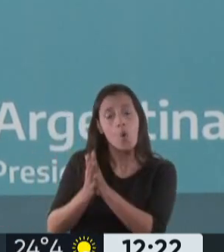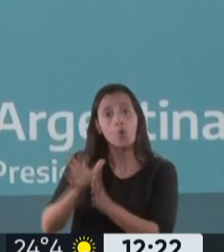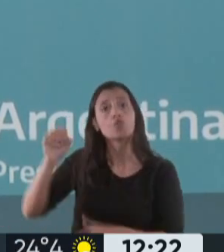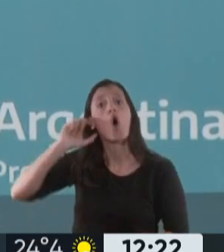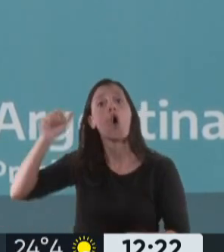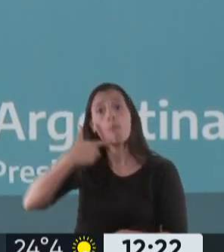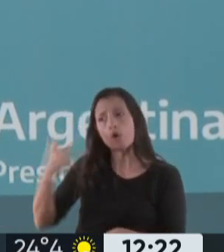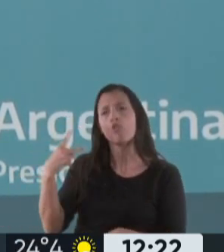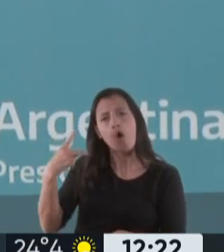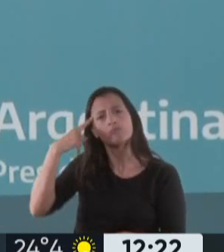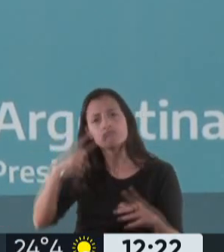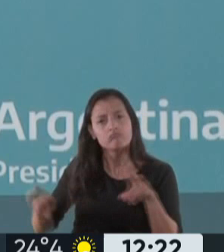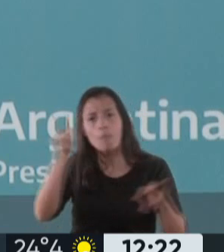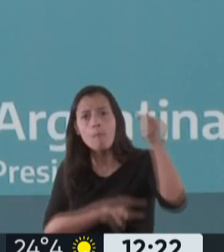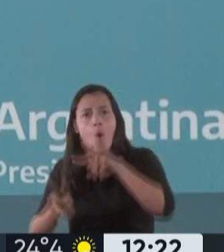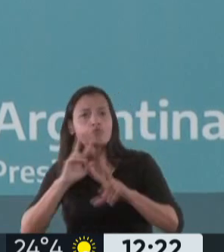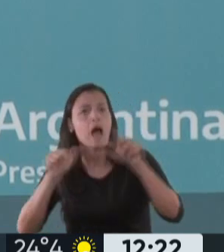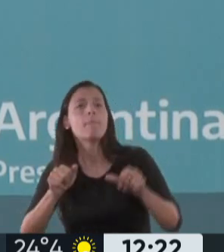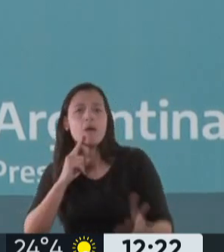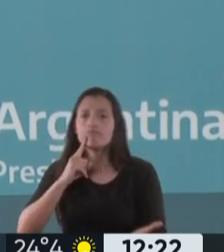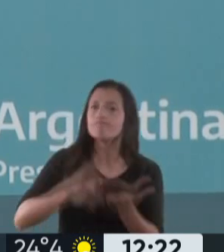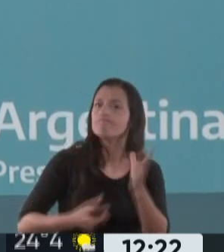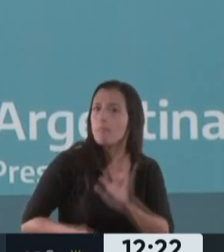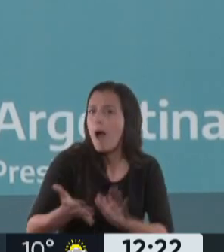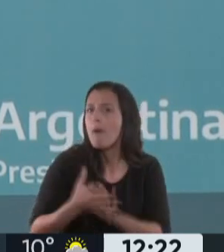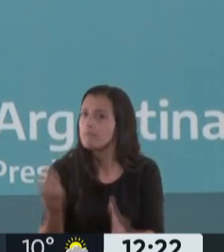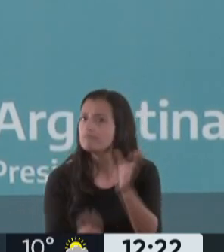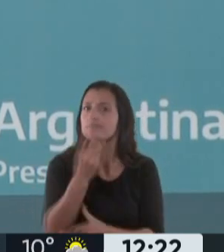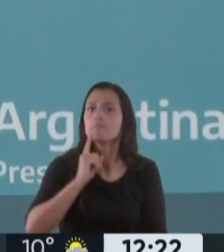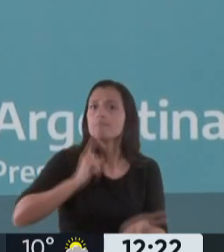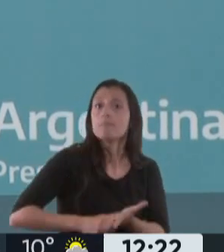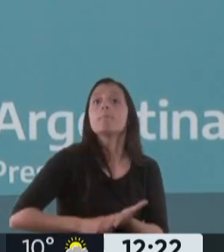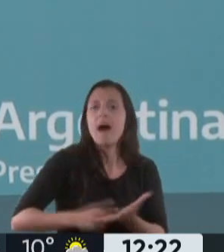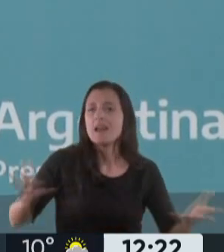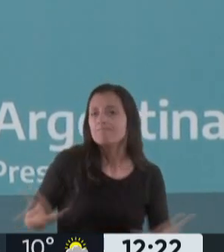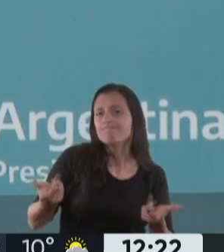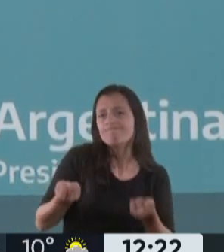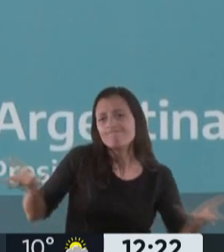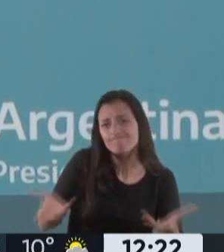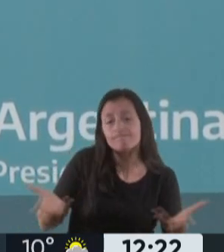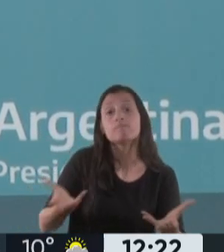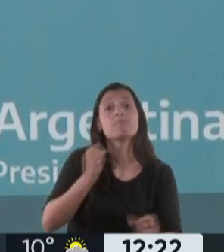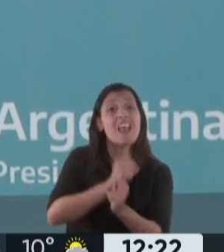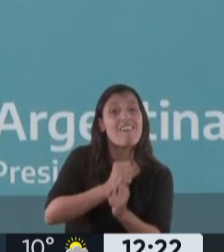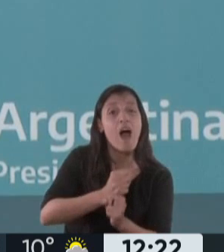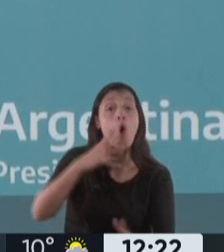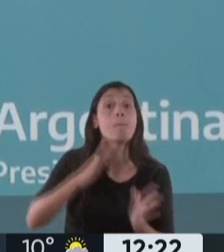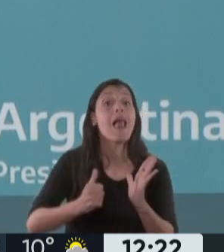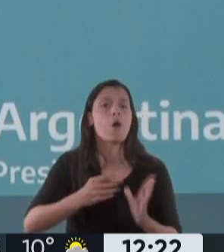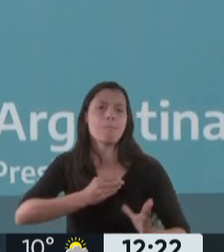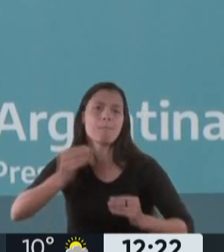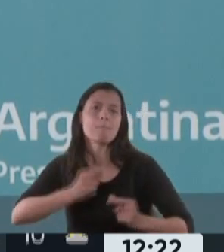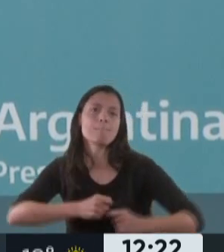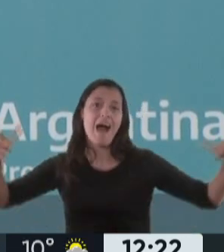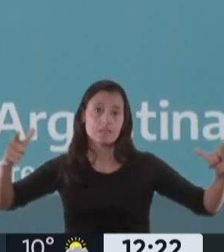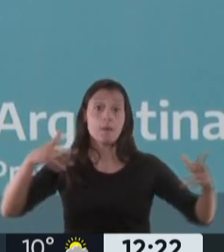con poder tomar medidas que sigan alentando la creación de empleo y de trabajo registrado en este país. Y para eso,